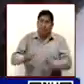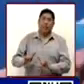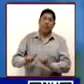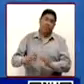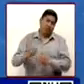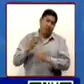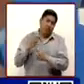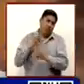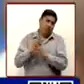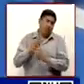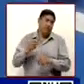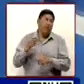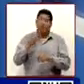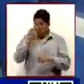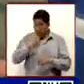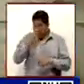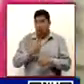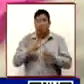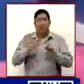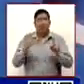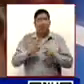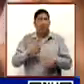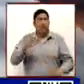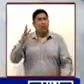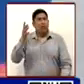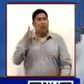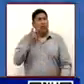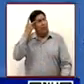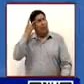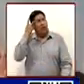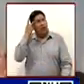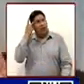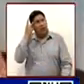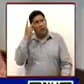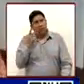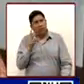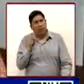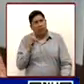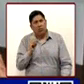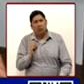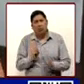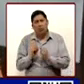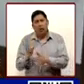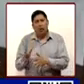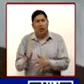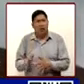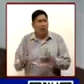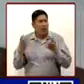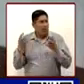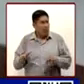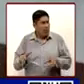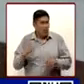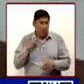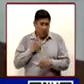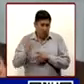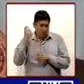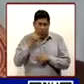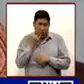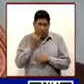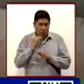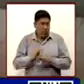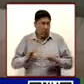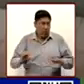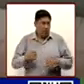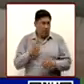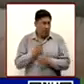estudiantes. Sin embargo, los papás, no sé si porque no tienen con quién dejarlos o no quieren que se perjudiquen los niños de